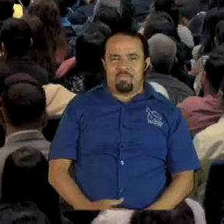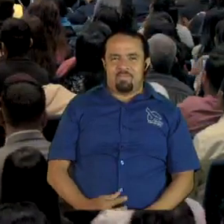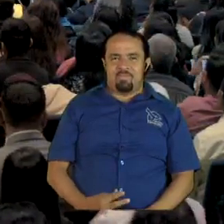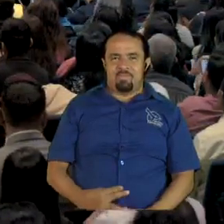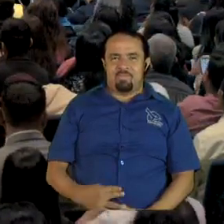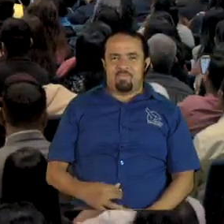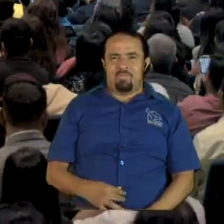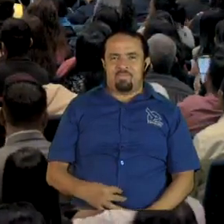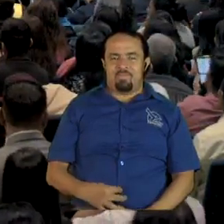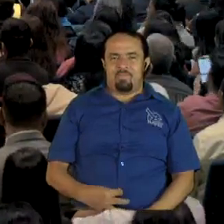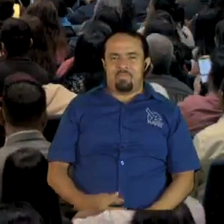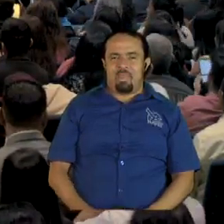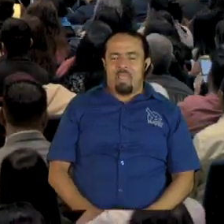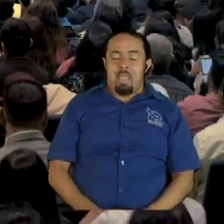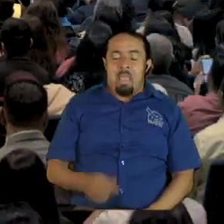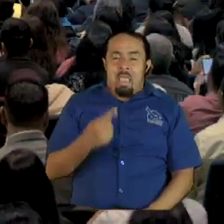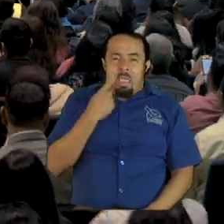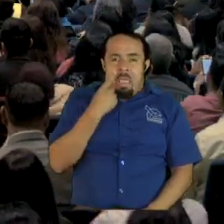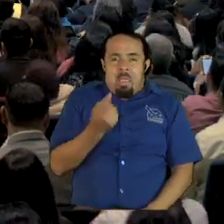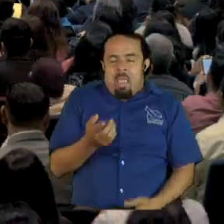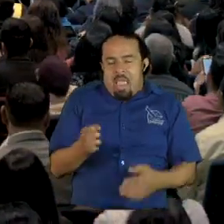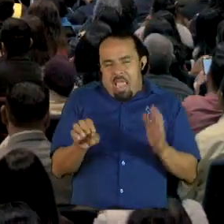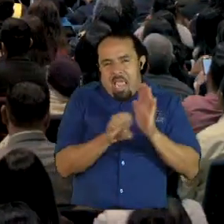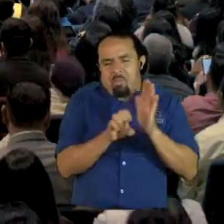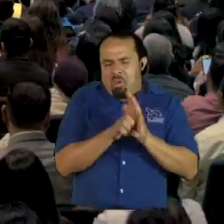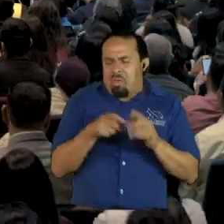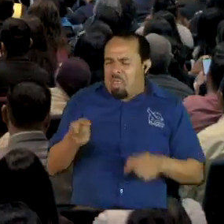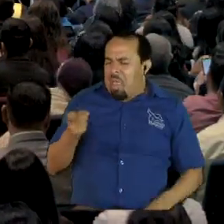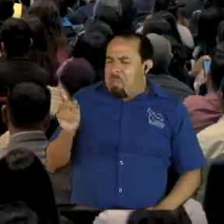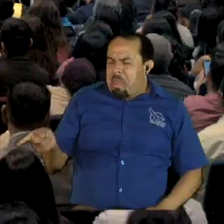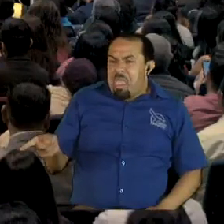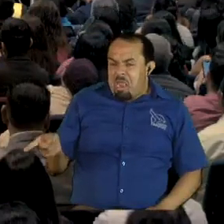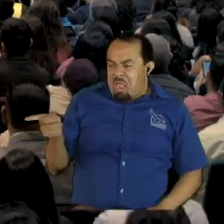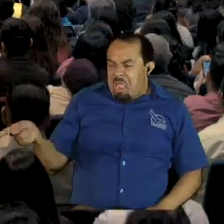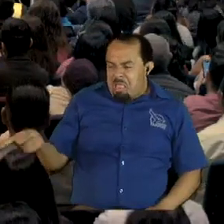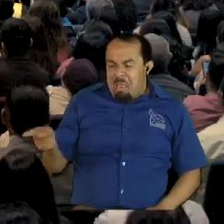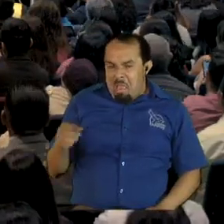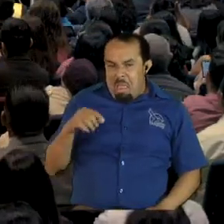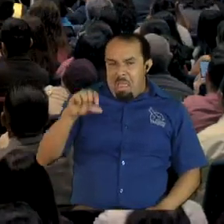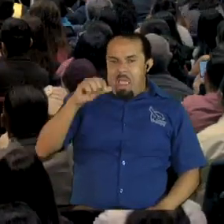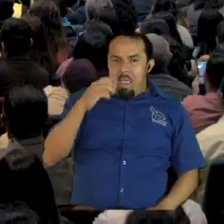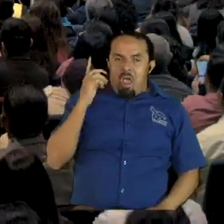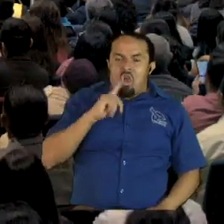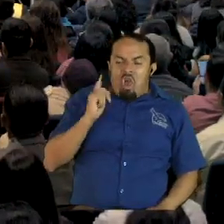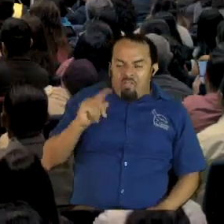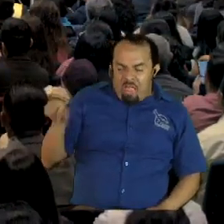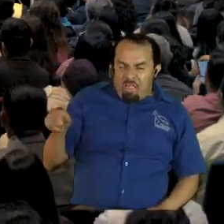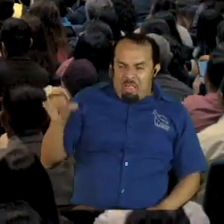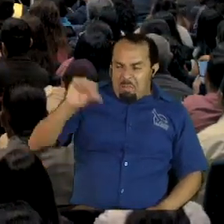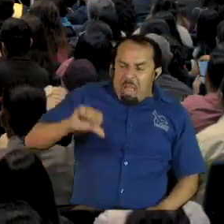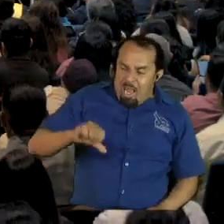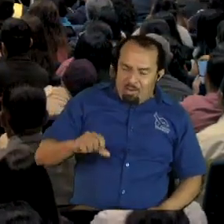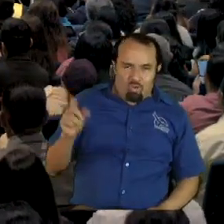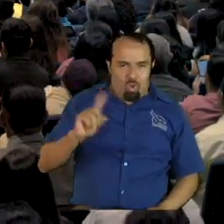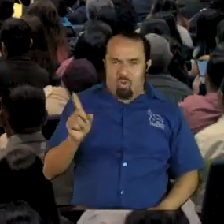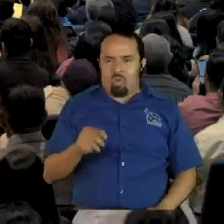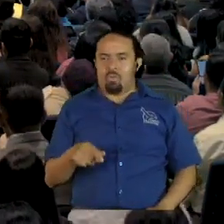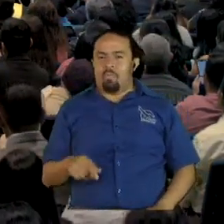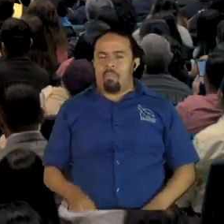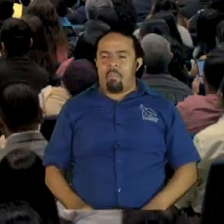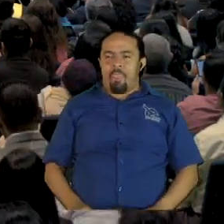pero tú no vas a, mire ese patrón, no le vas a dar. Lo más que haces es irle a alegar por si le hicieron una travesura a tu